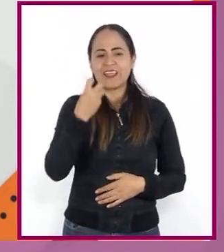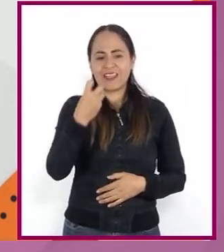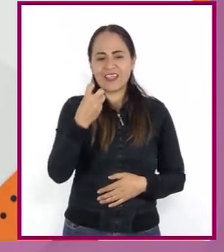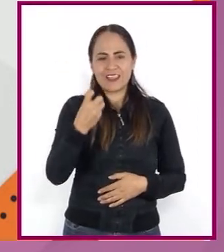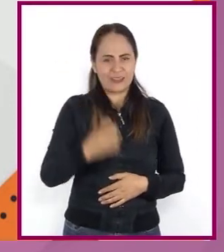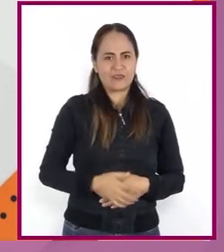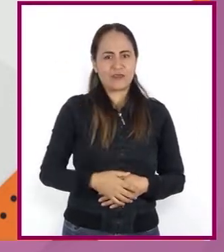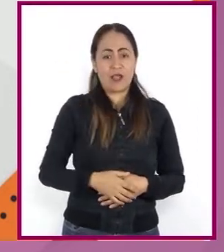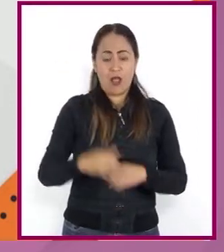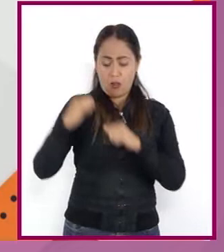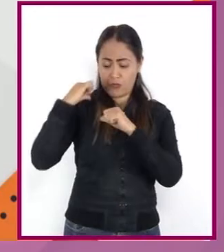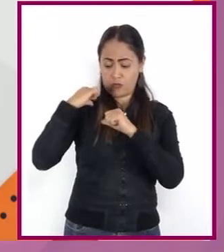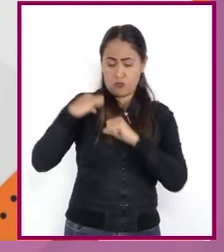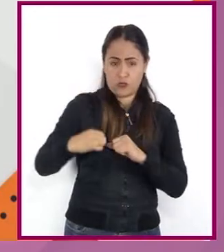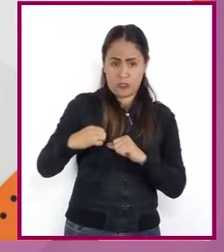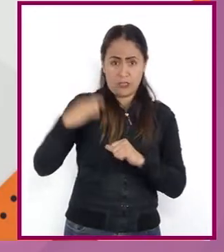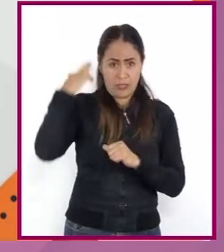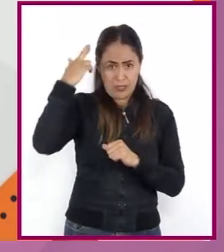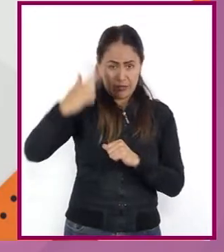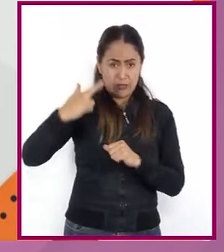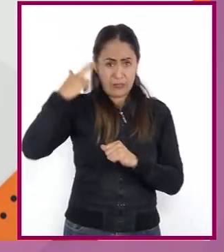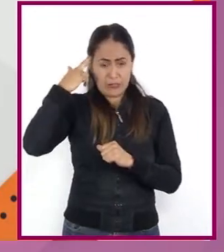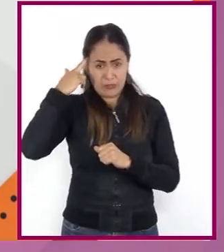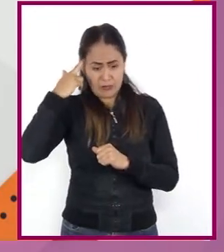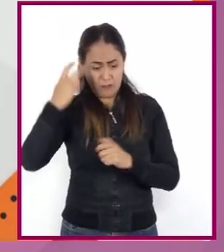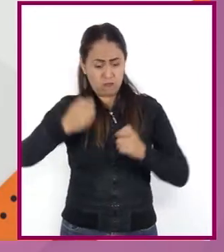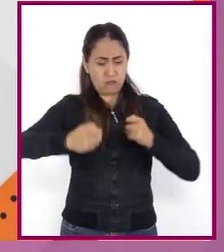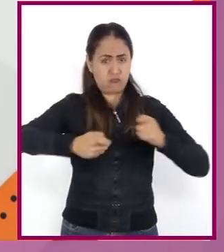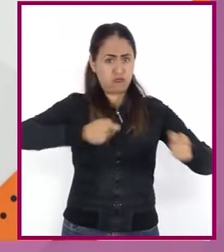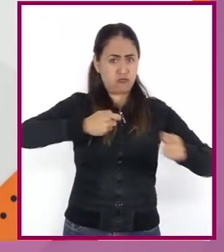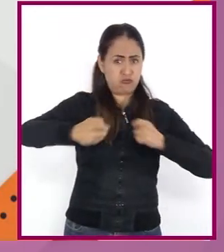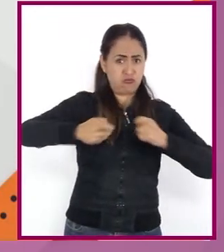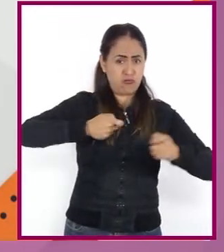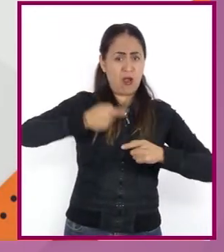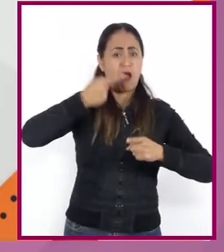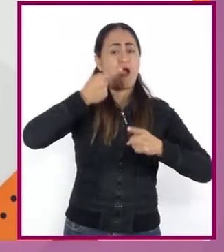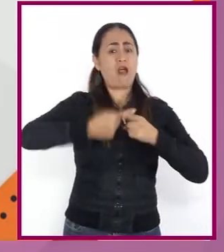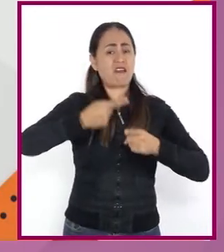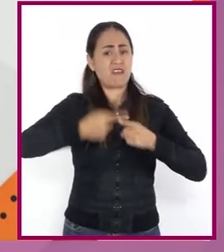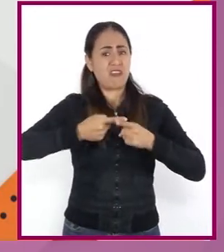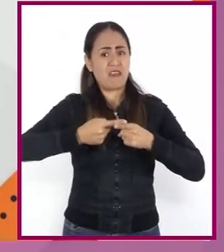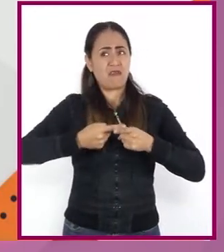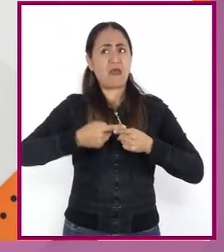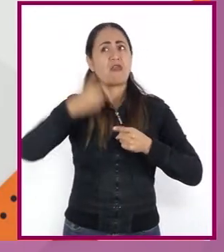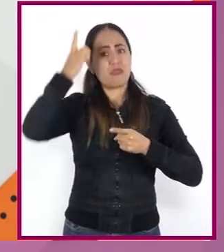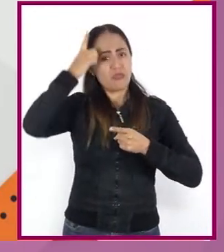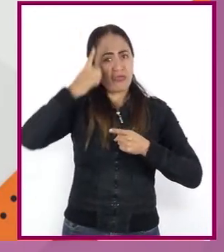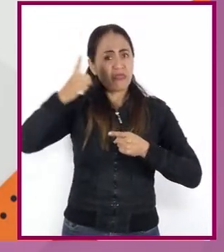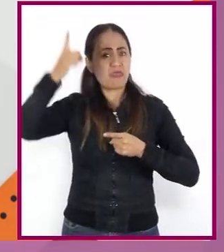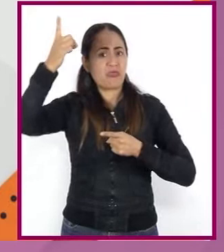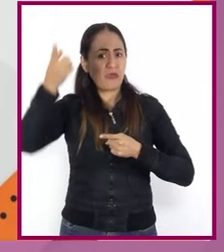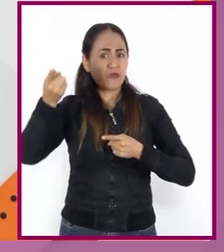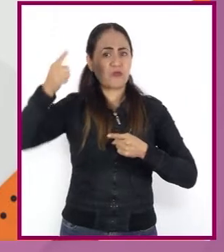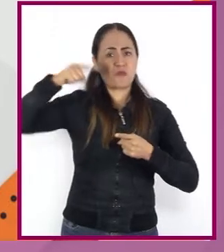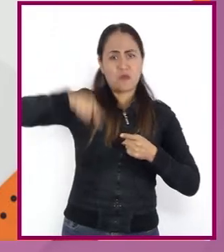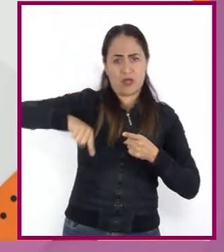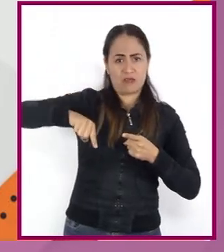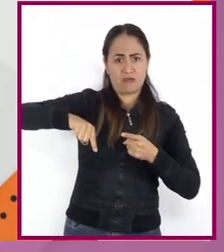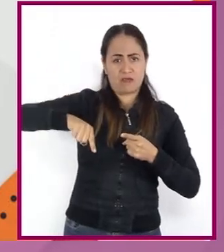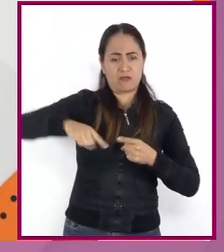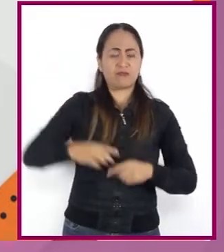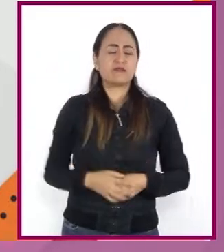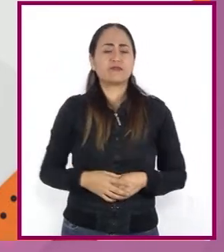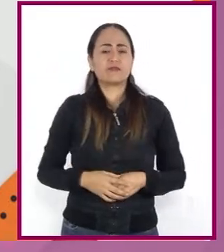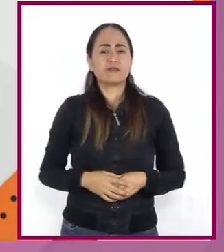que la autoridad de un rey para gobernar proviene de la voluntad de Dios y por ello no